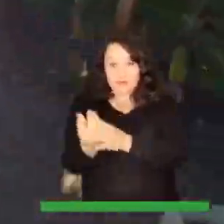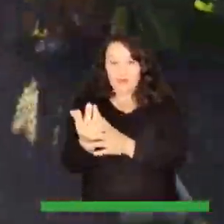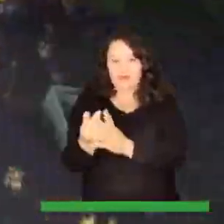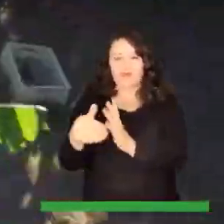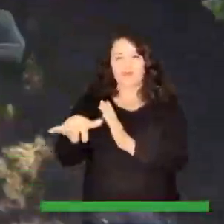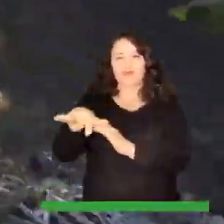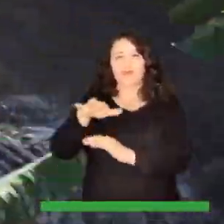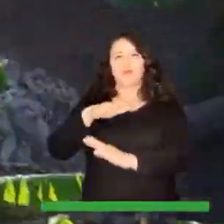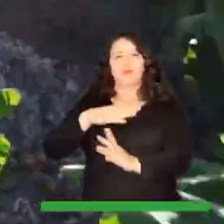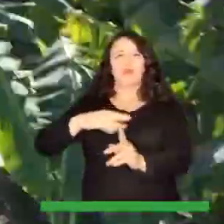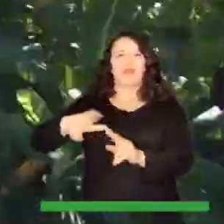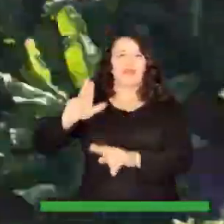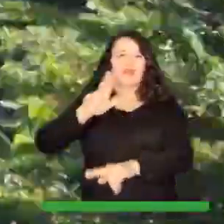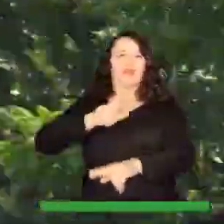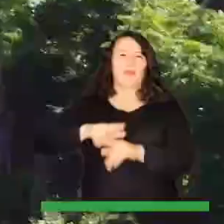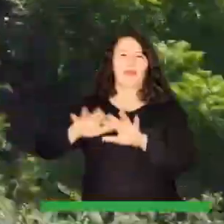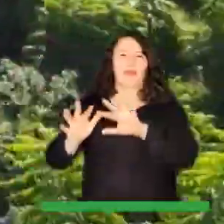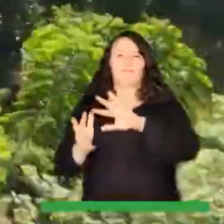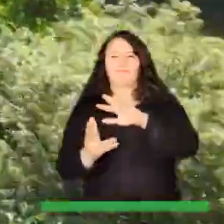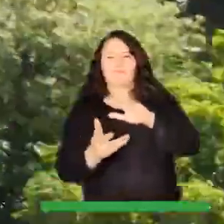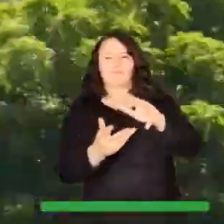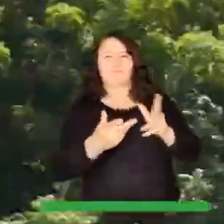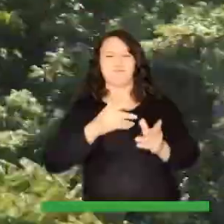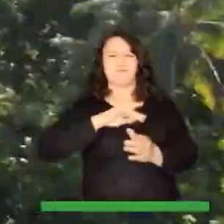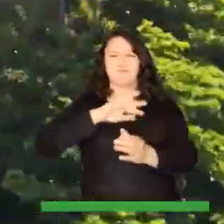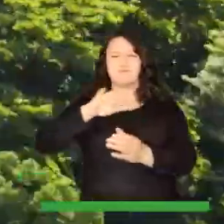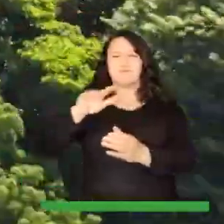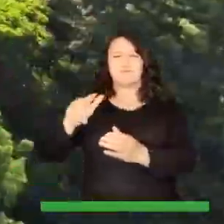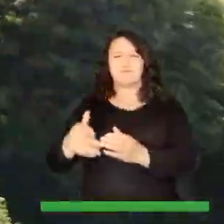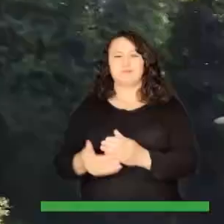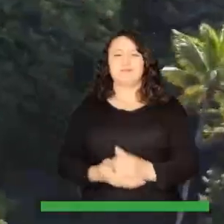de Biosfera Natural Siflaum.